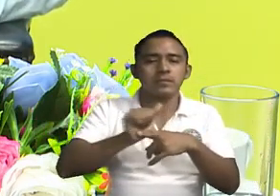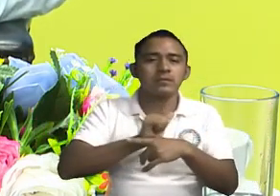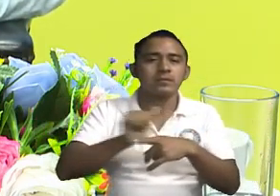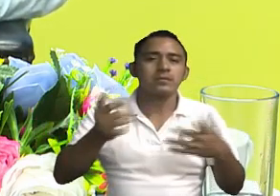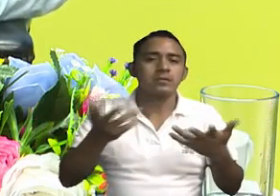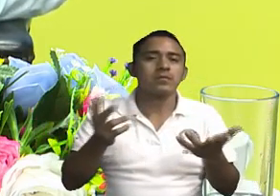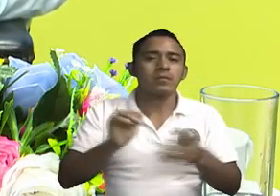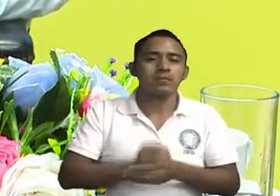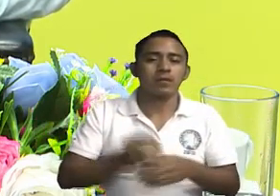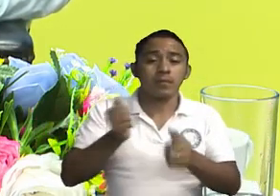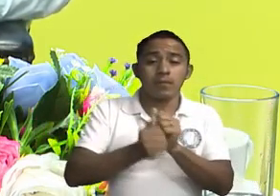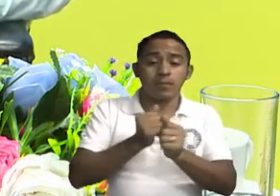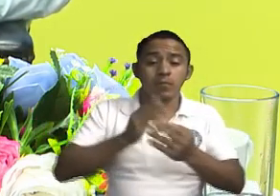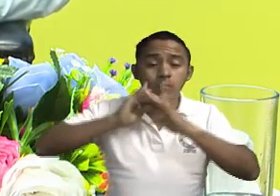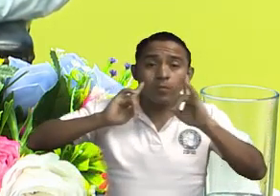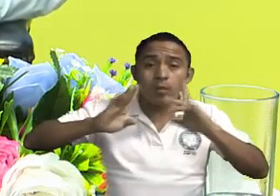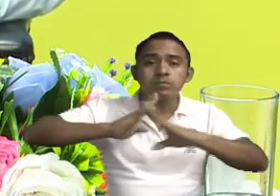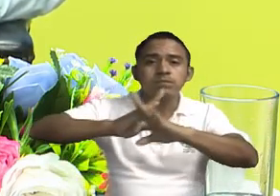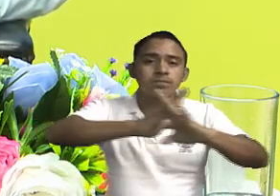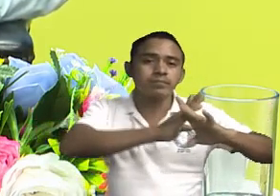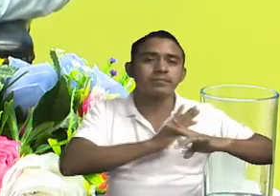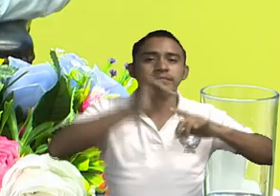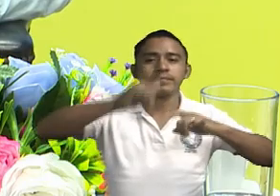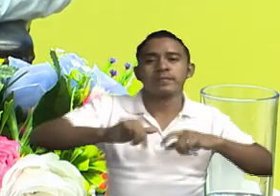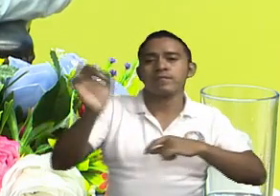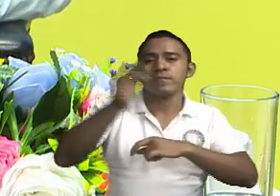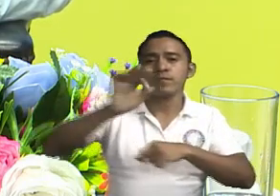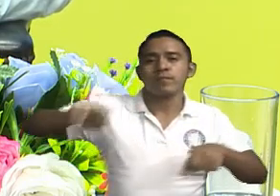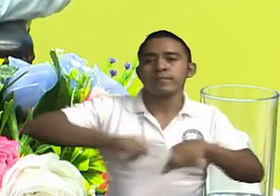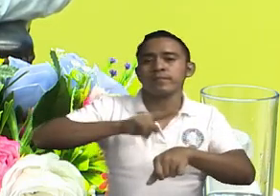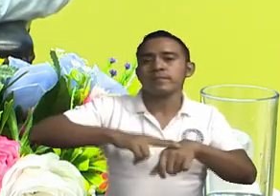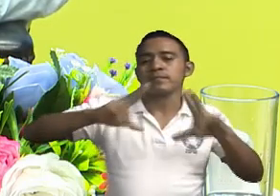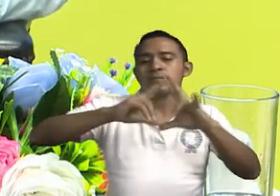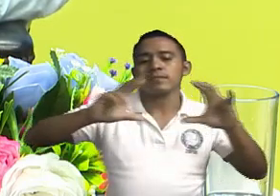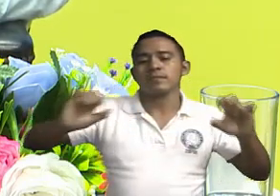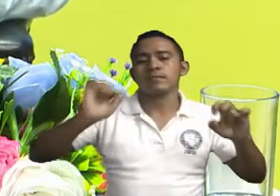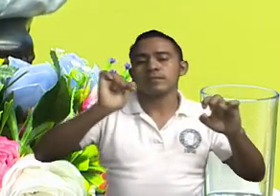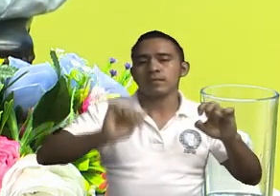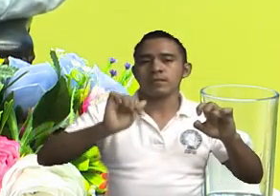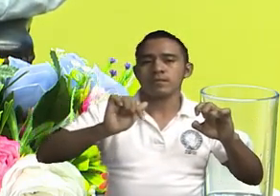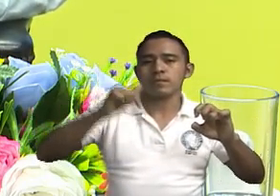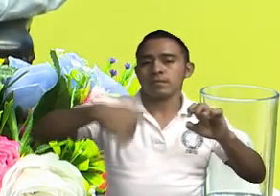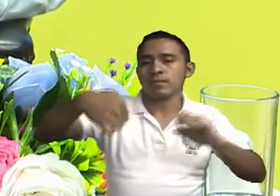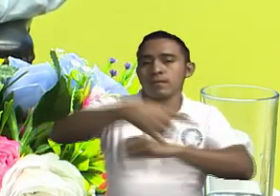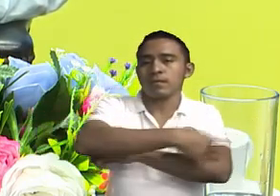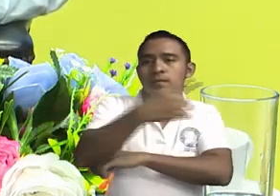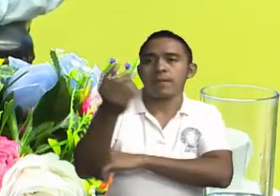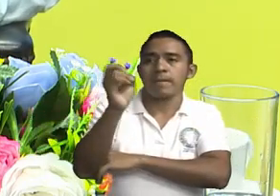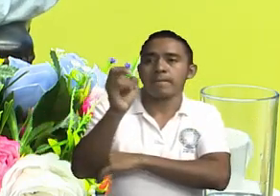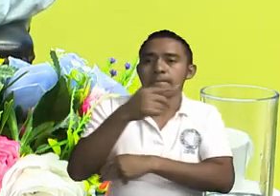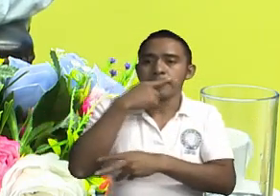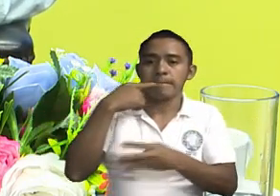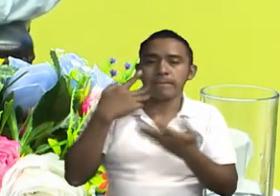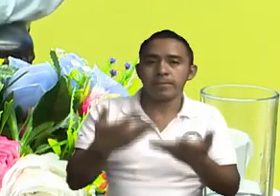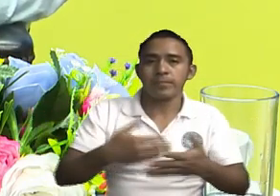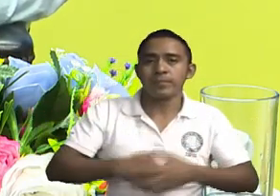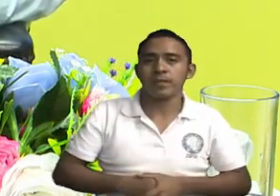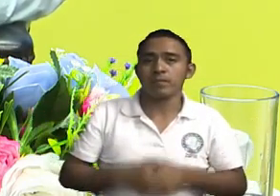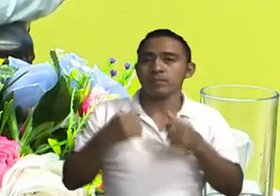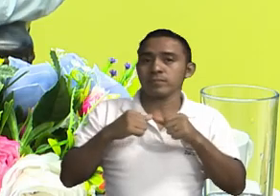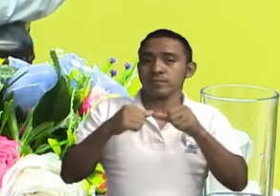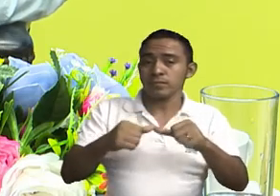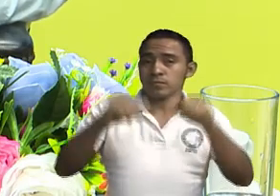ejercicio de salvaguarda de vida que se realizó en todo el país este 20 de junio. Continuamos